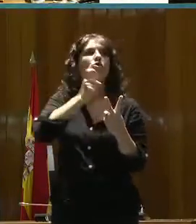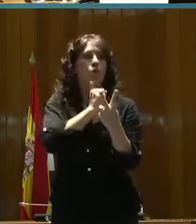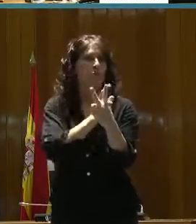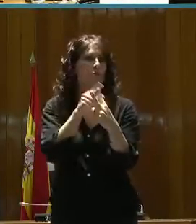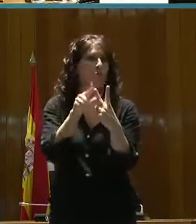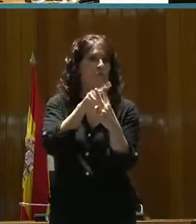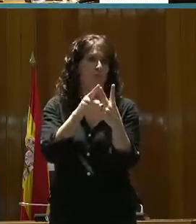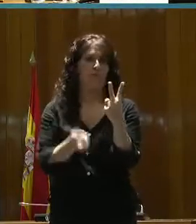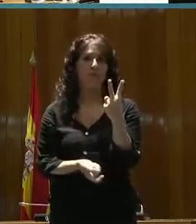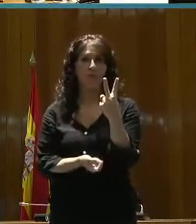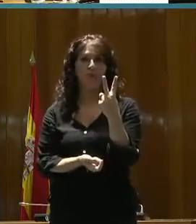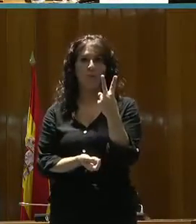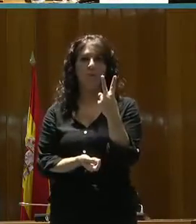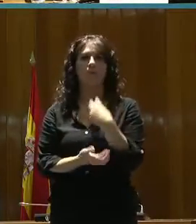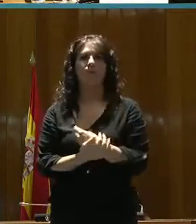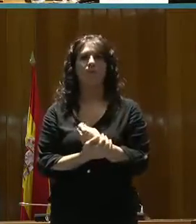naturalezas.